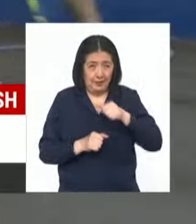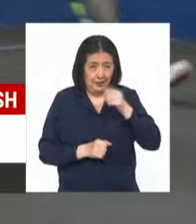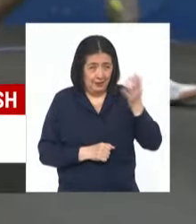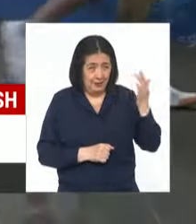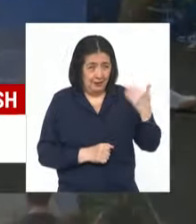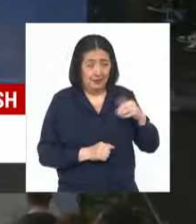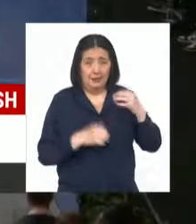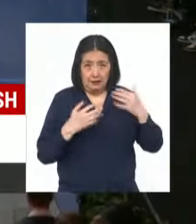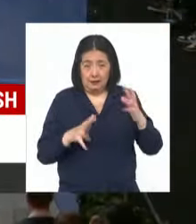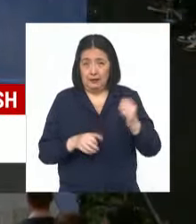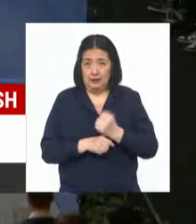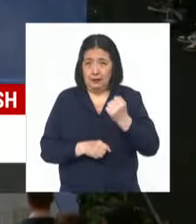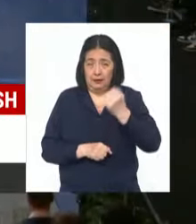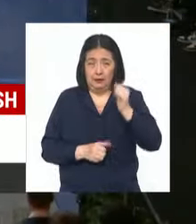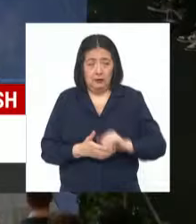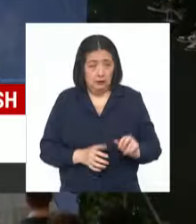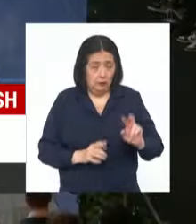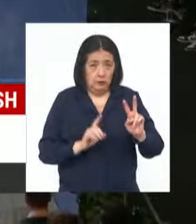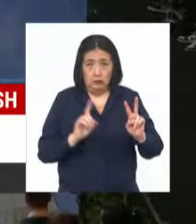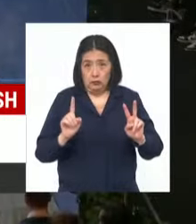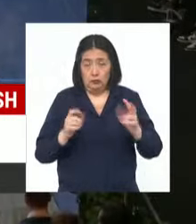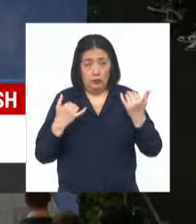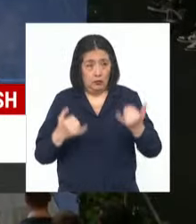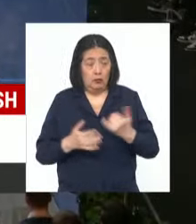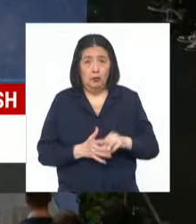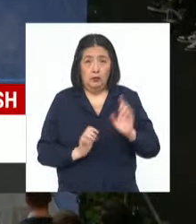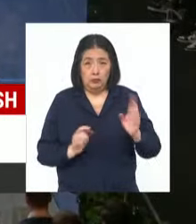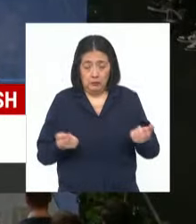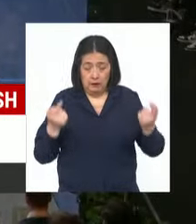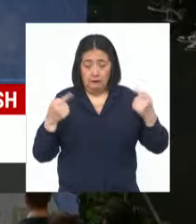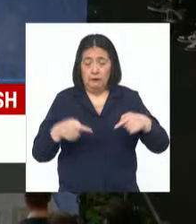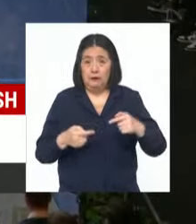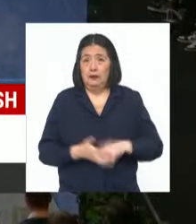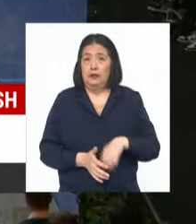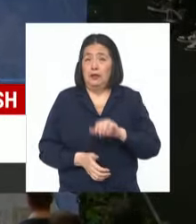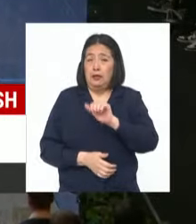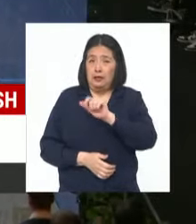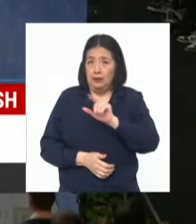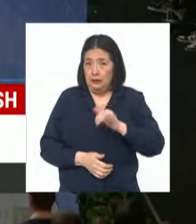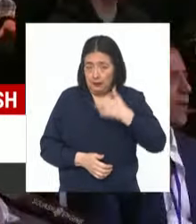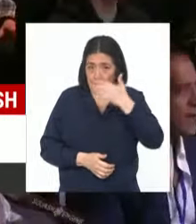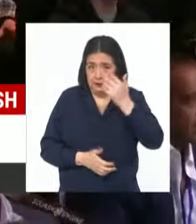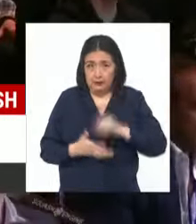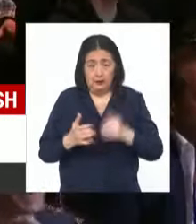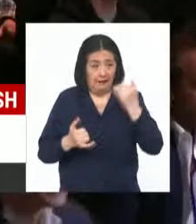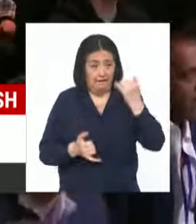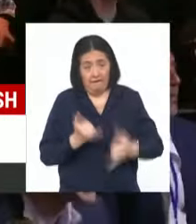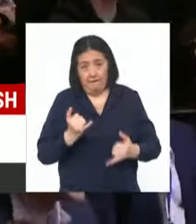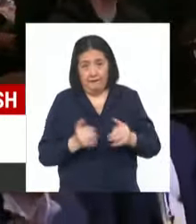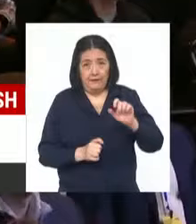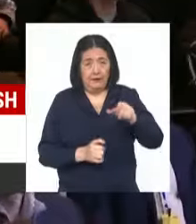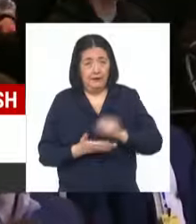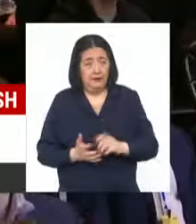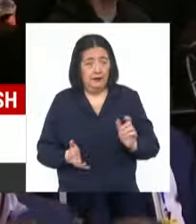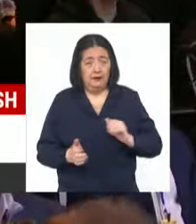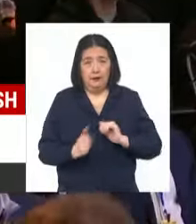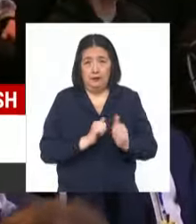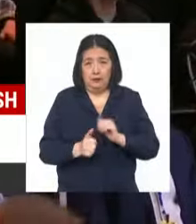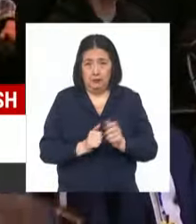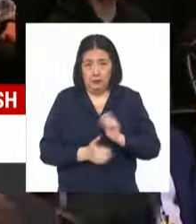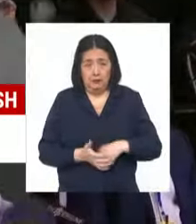contábamos esto, bueno, venía ganando el encuentro por 2-1, hoy Elías va a enfrentar a Ali Farah en la gran final de este torneo.